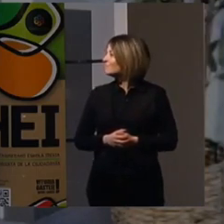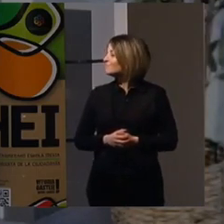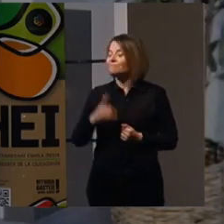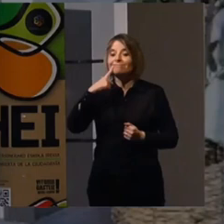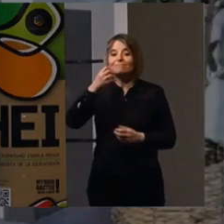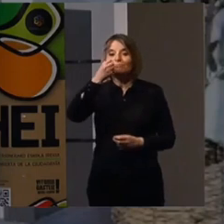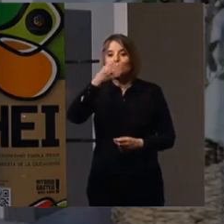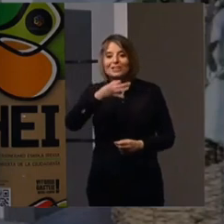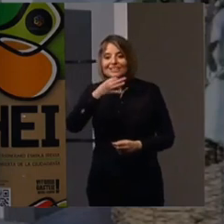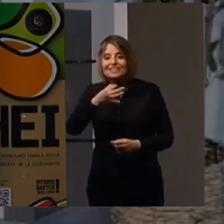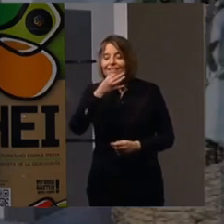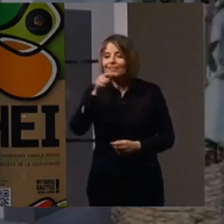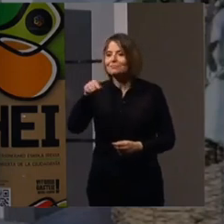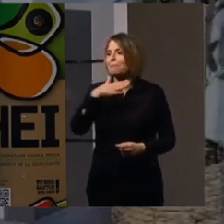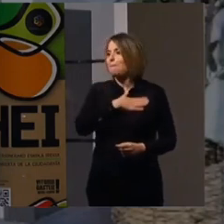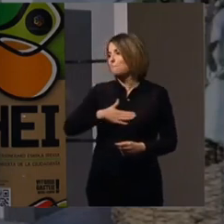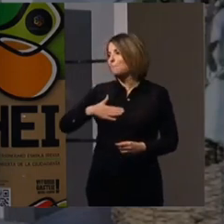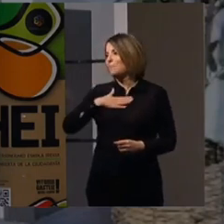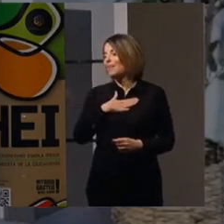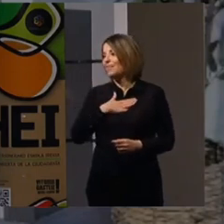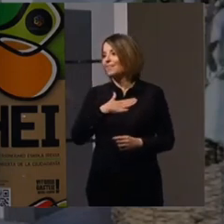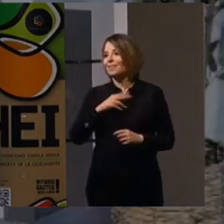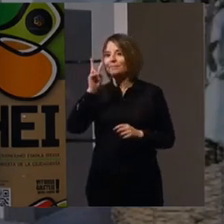Bueno, pues arratsaldeon, la verdad es que es un placer